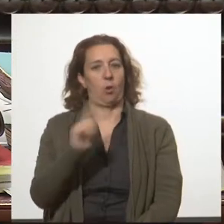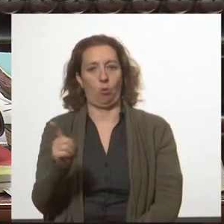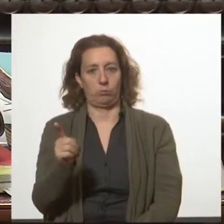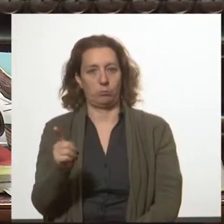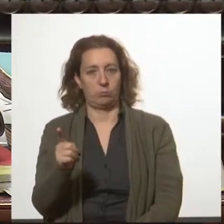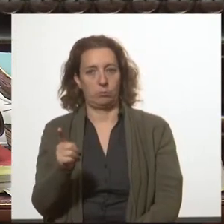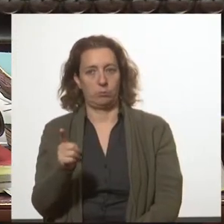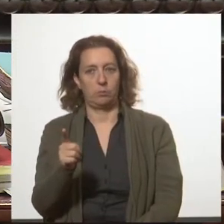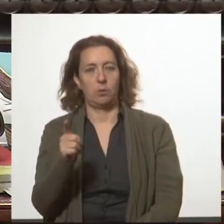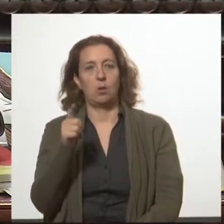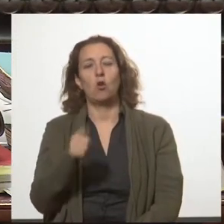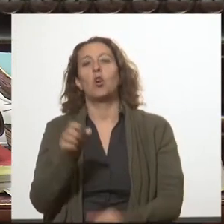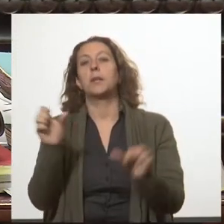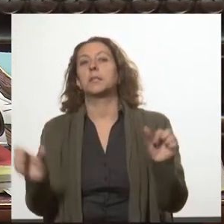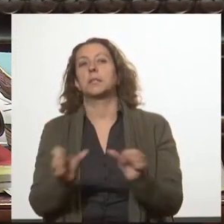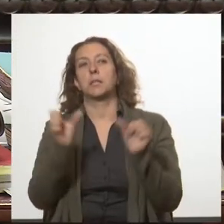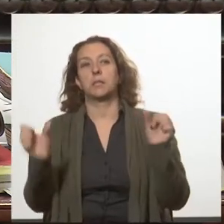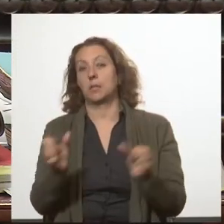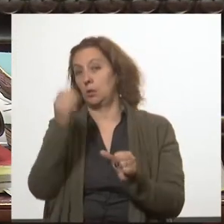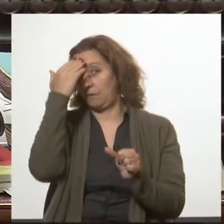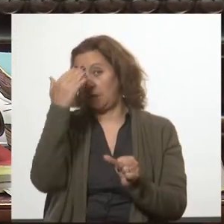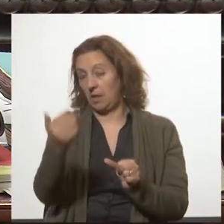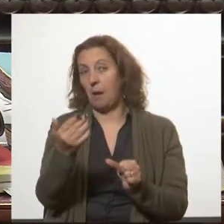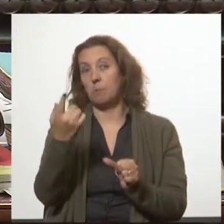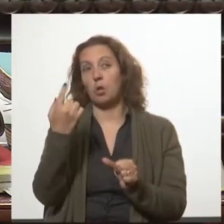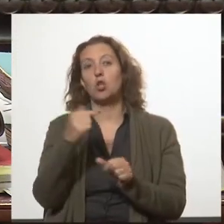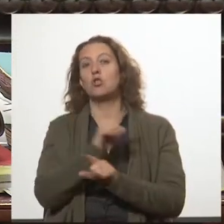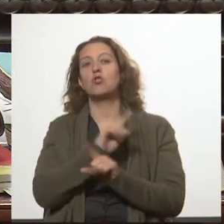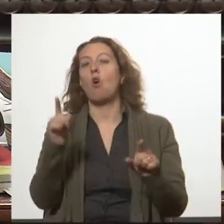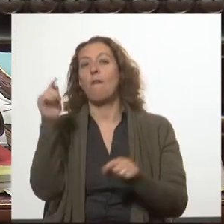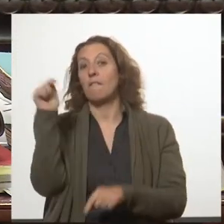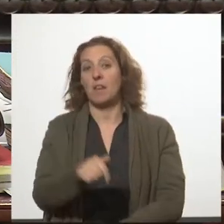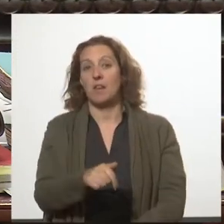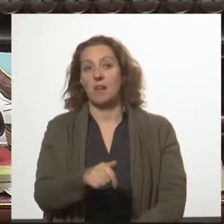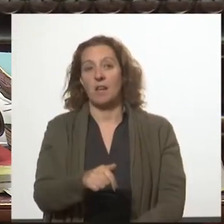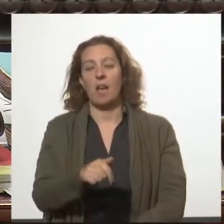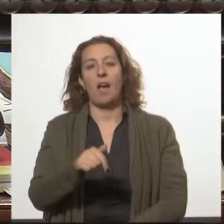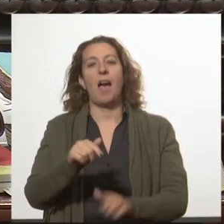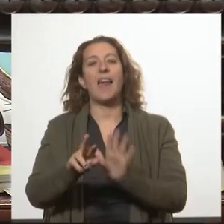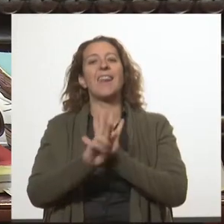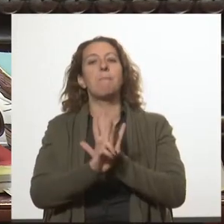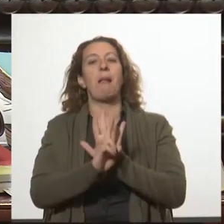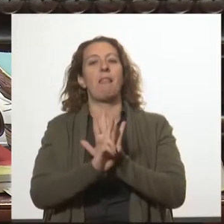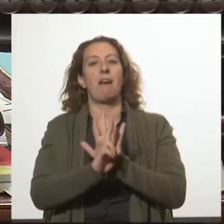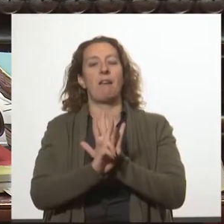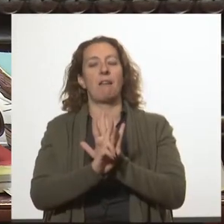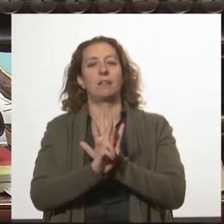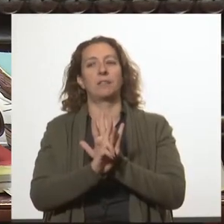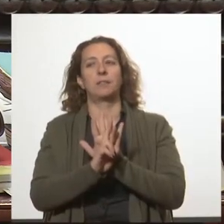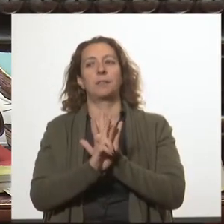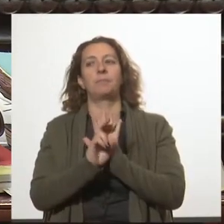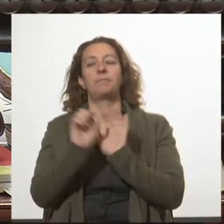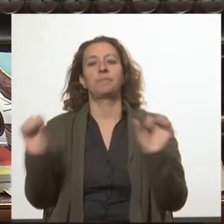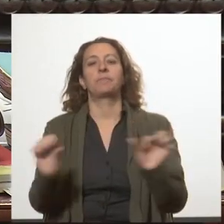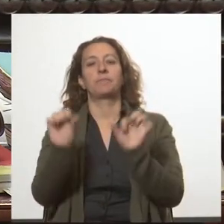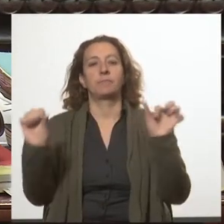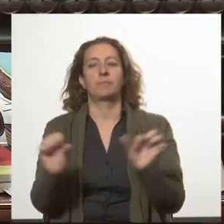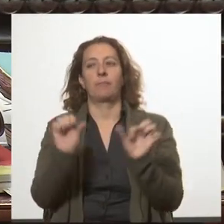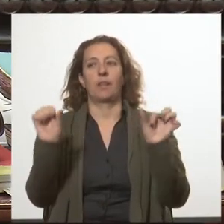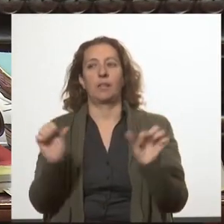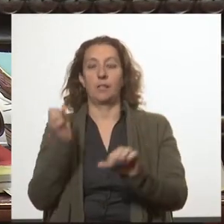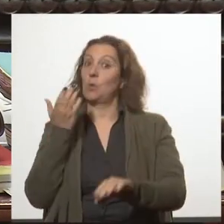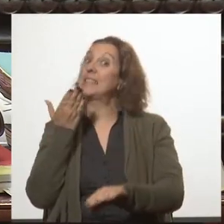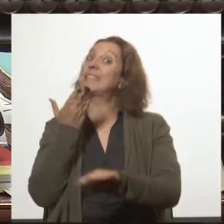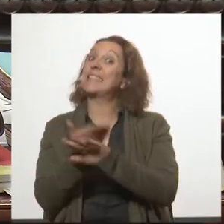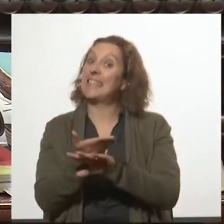y lo que está haciendo el frente amplio es no comparecer a respaldar los actos que es una exigencia